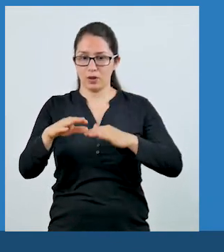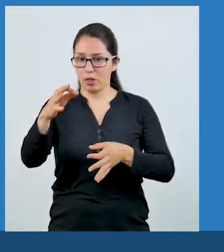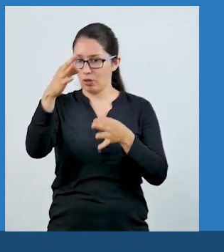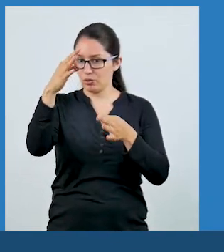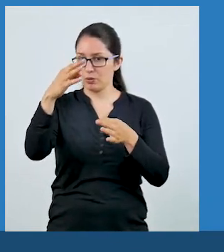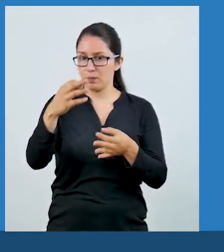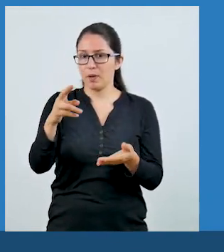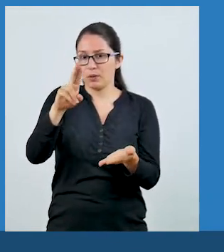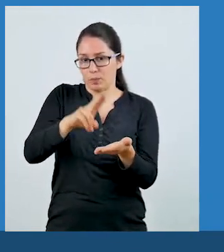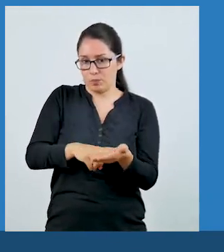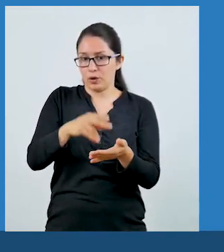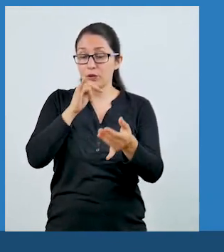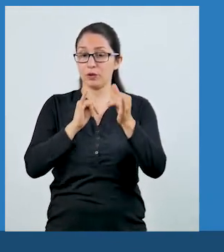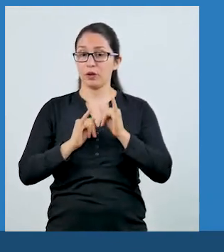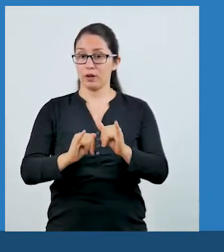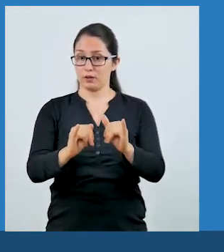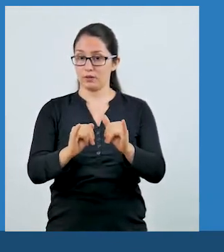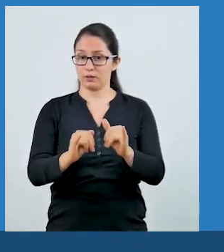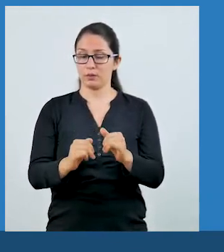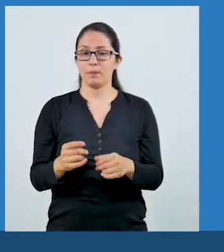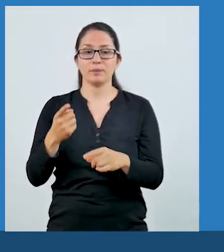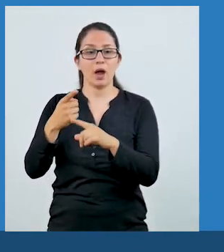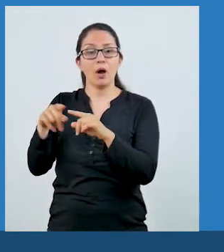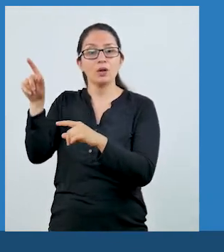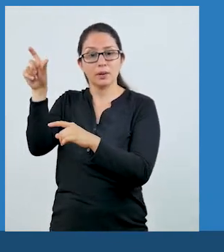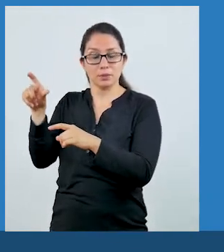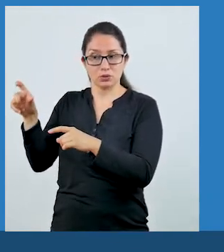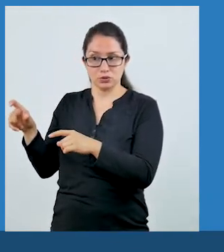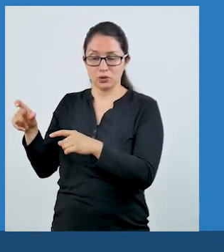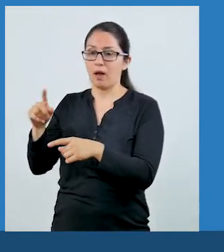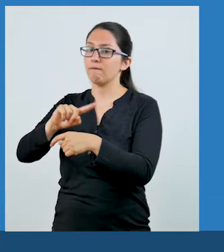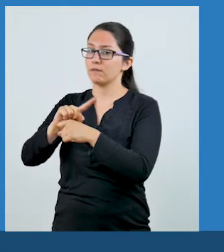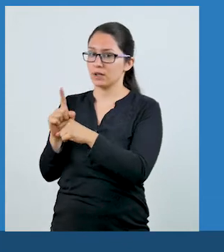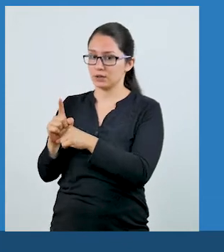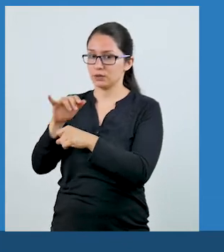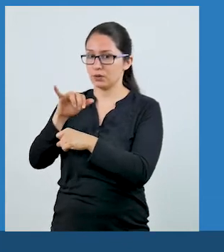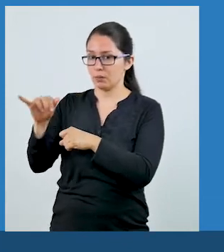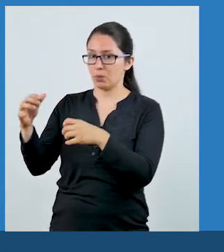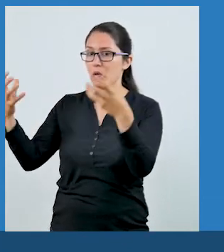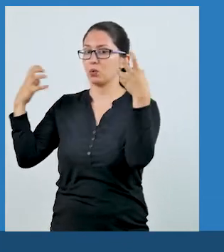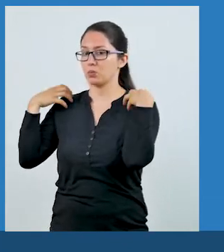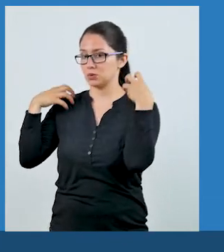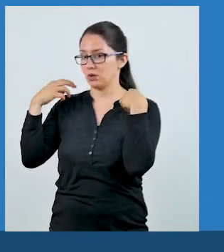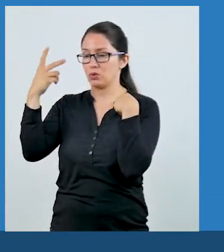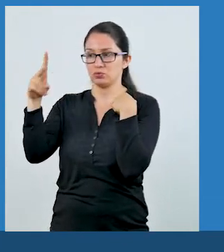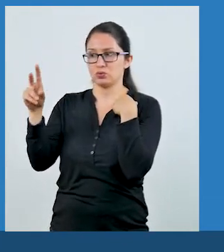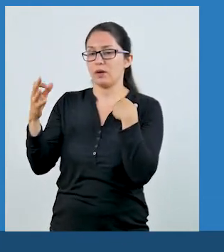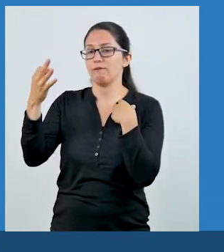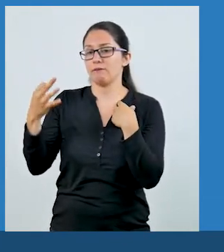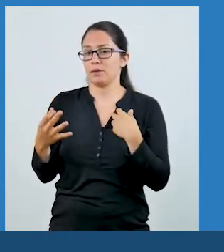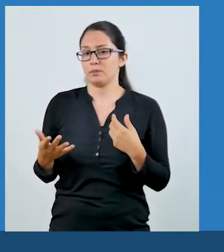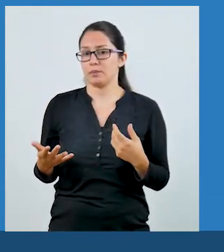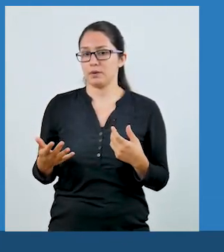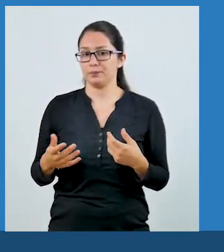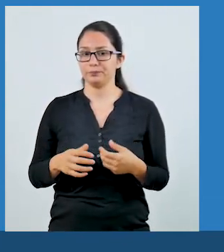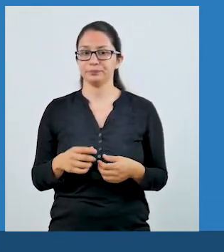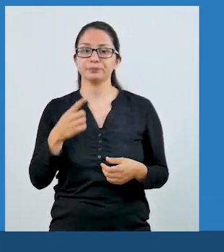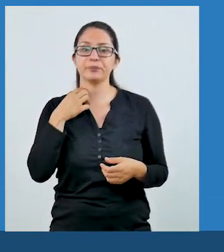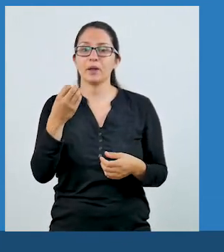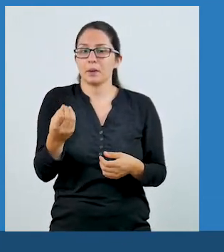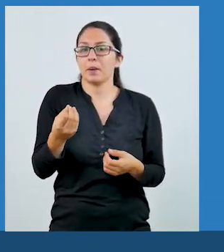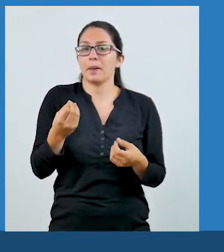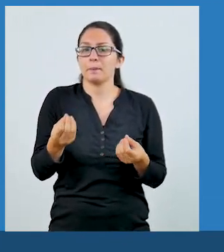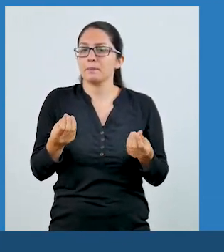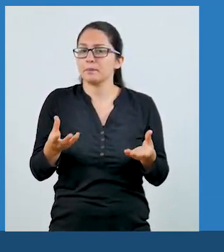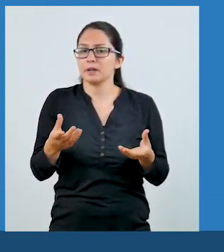de formalizarse es del tercero, es decir, el proveedor que vende el bien o servicio creativo. ¿Qué ocurre ante la